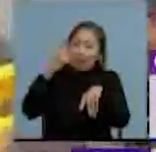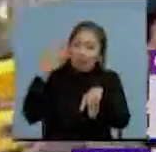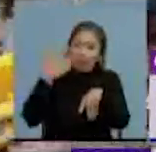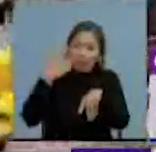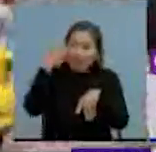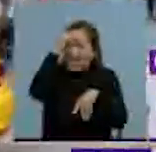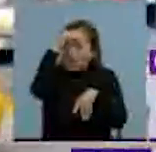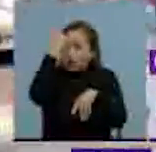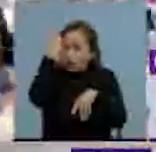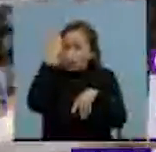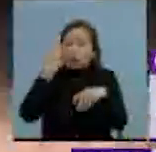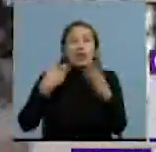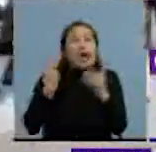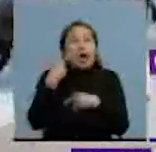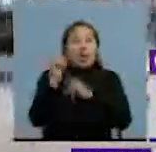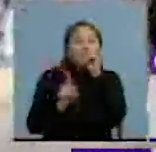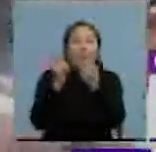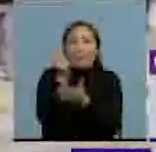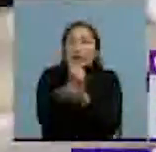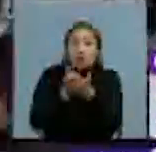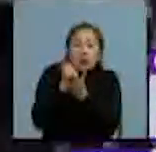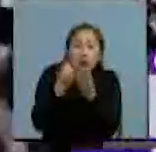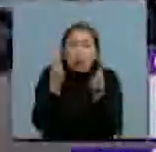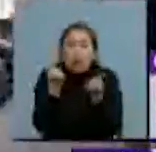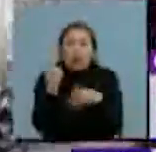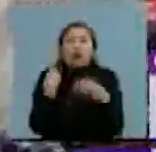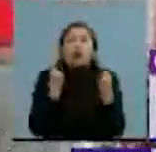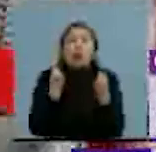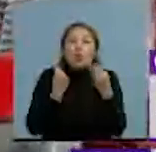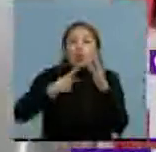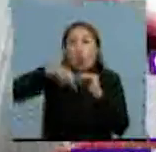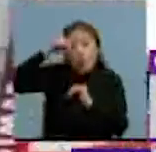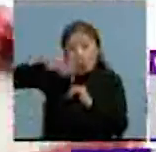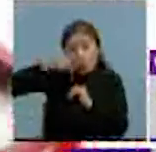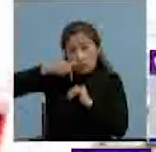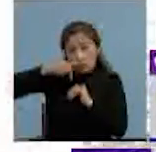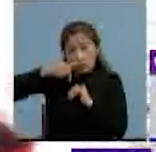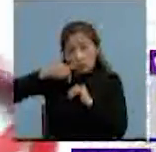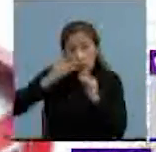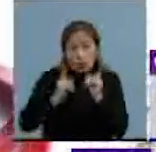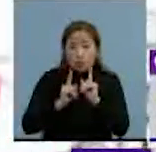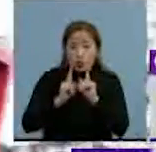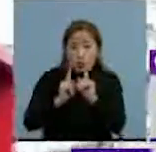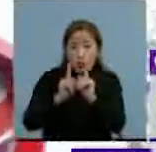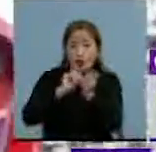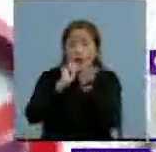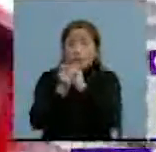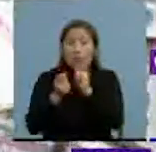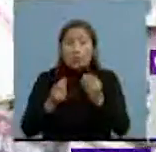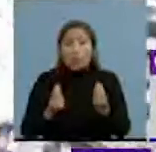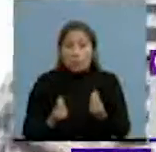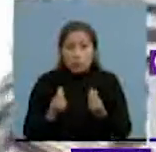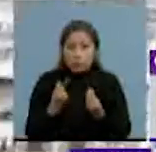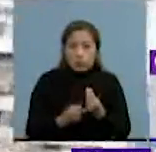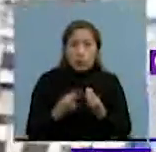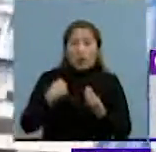por eso que mucha gente todavía está aguardando cómo puede hoy mantenerse o no el dólar, cómo